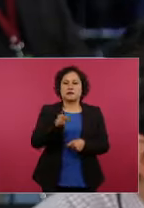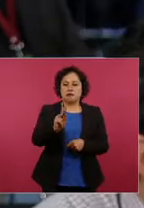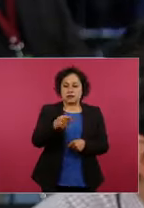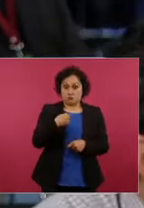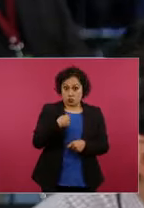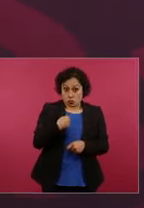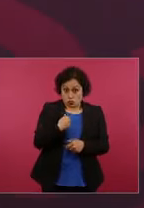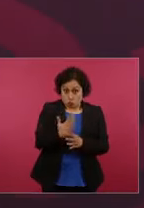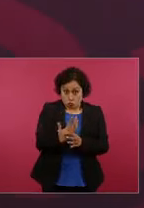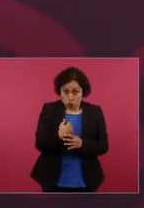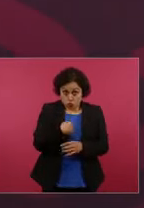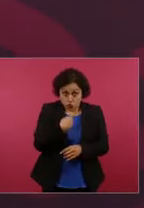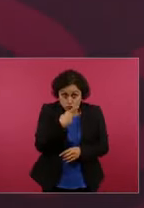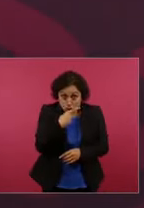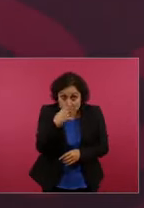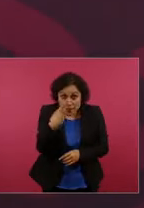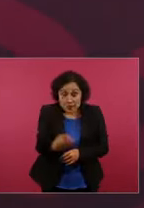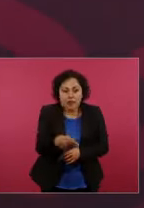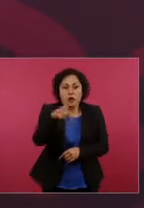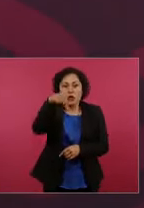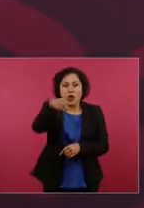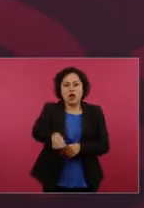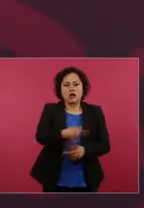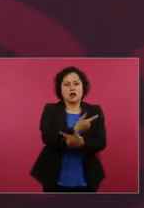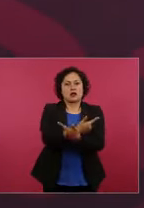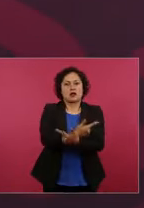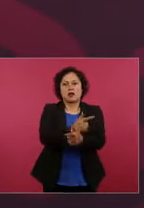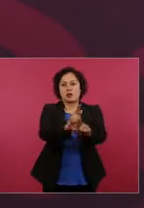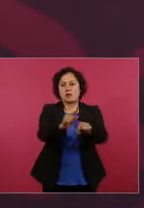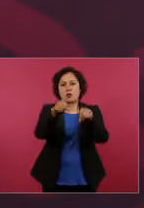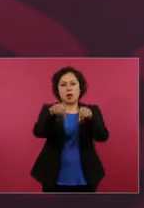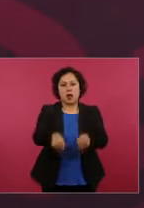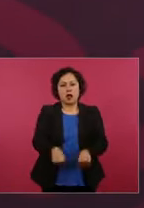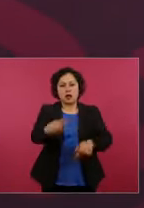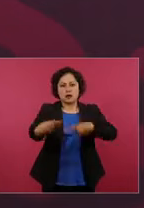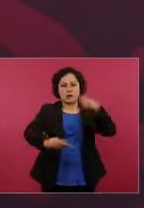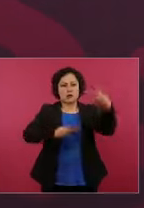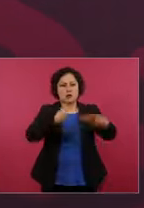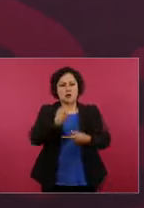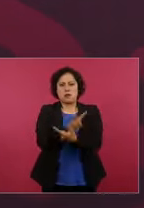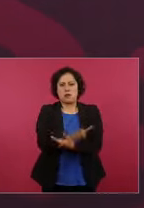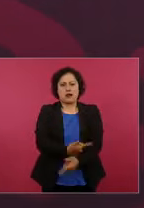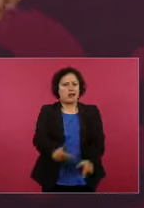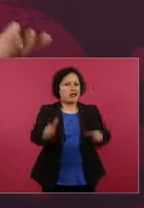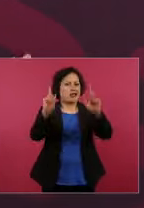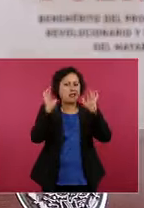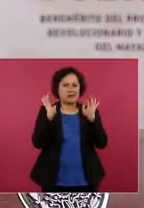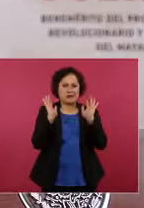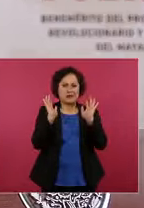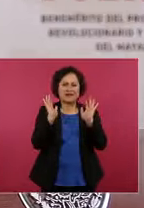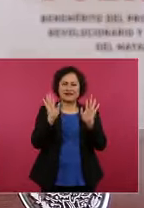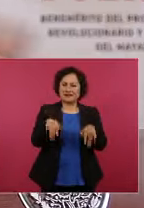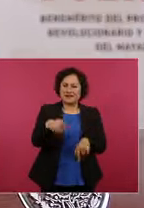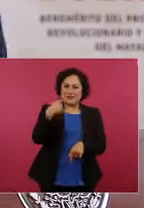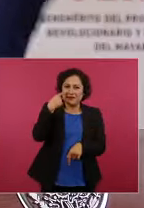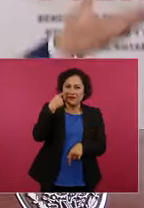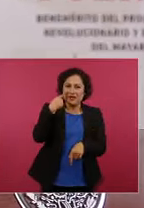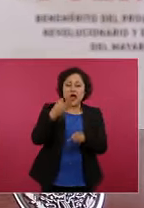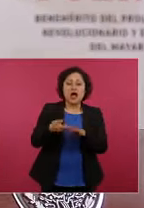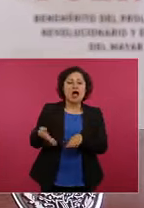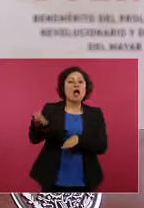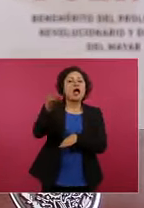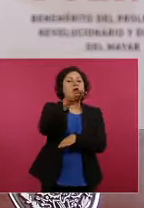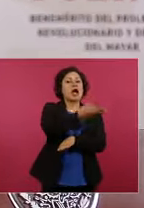Aquí son libres, pueden preguntar lo que sea, ya no es el tiempo de antes. Bueno,